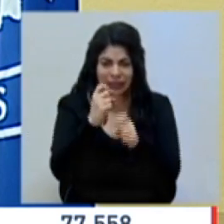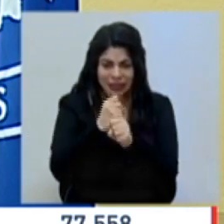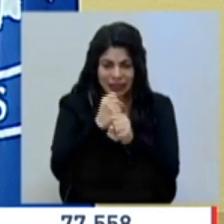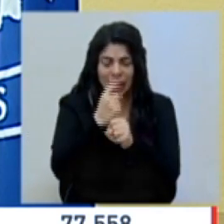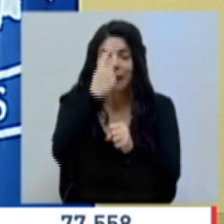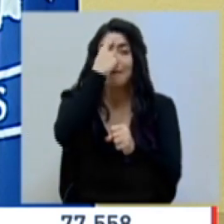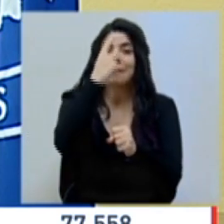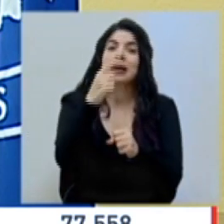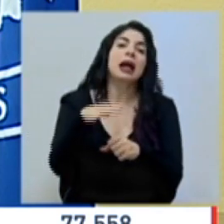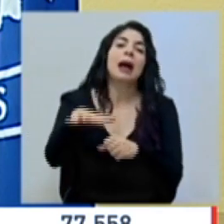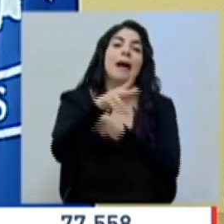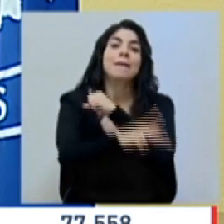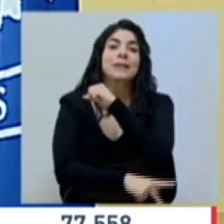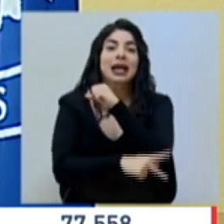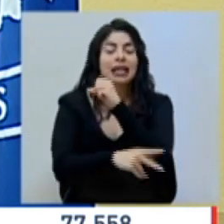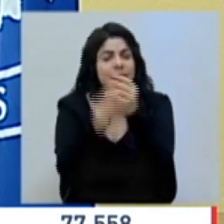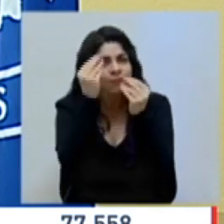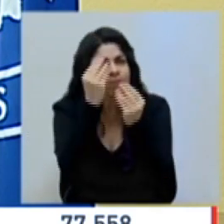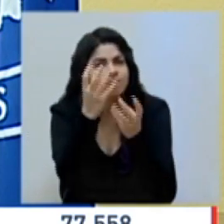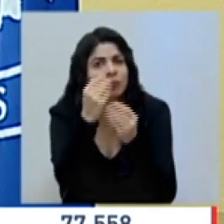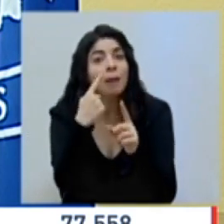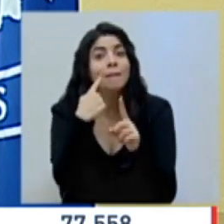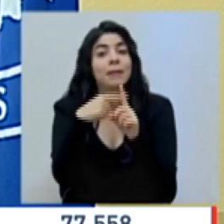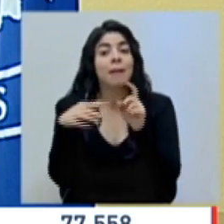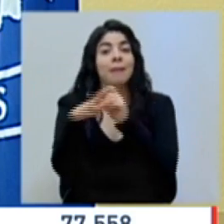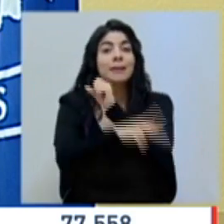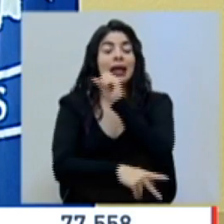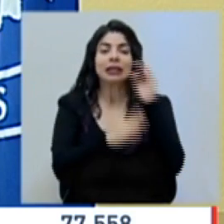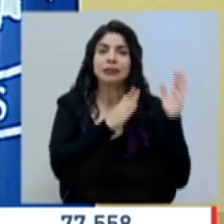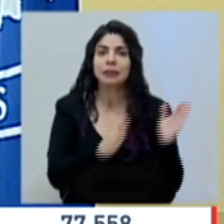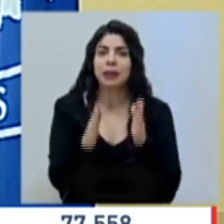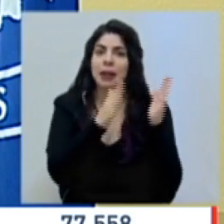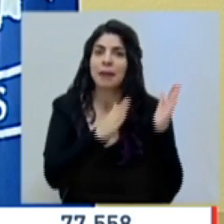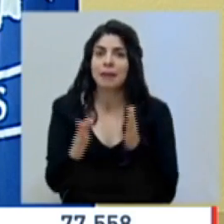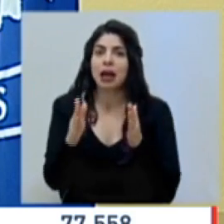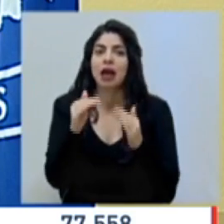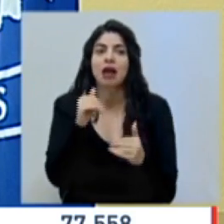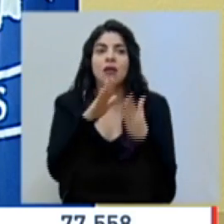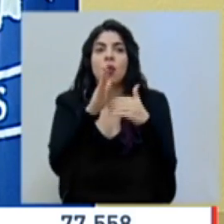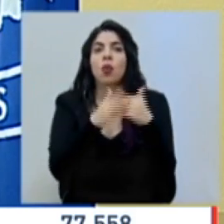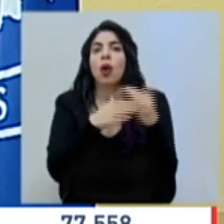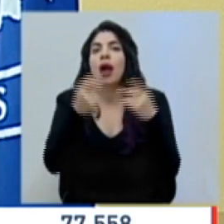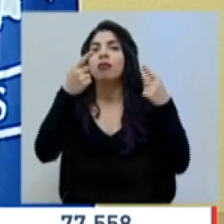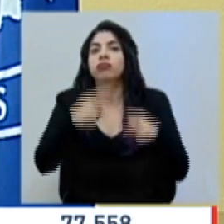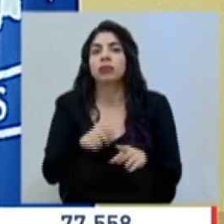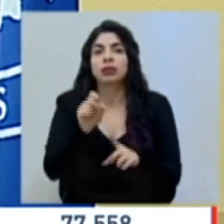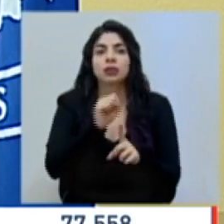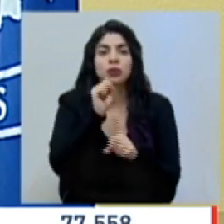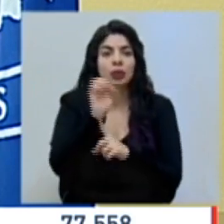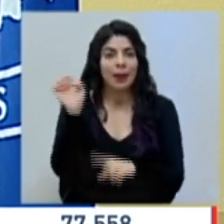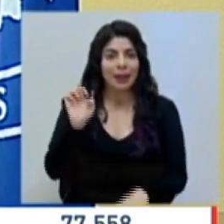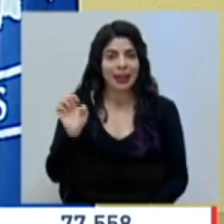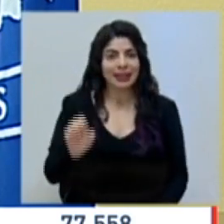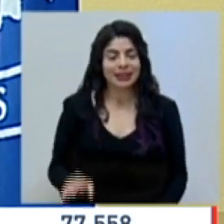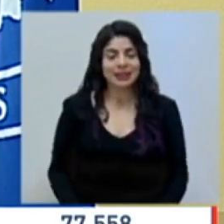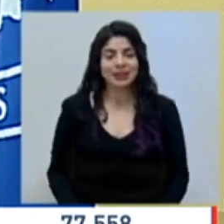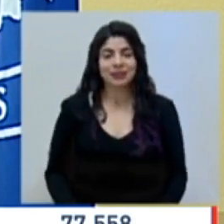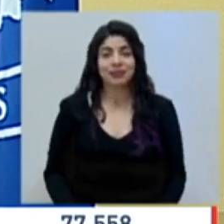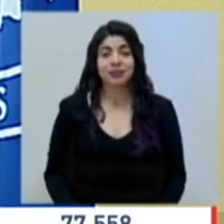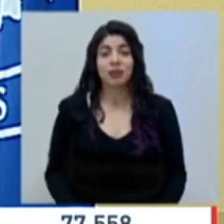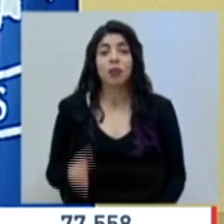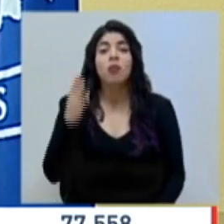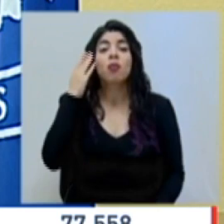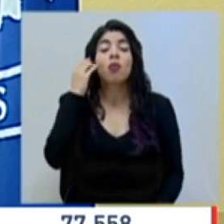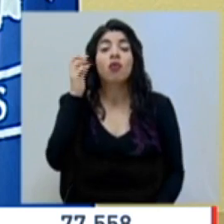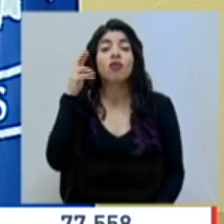país informado y preparado para enfrentar las diferentes situaciones de emergencia. Como